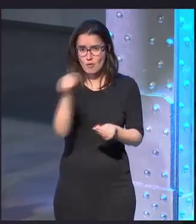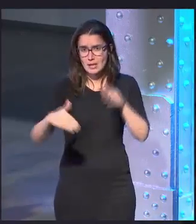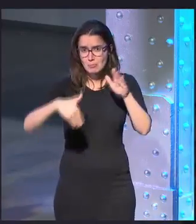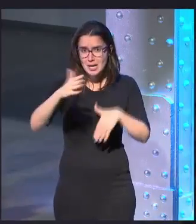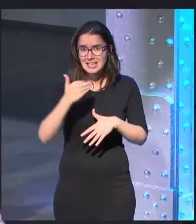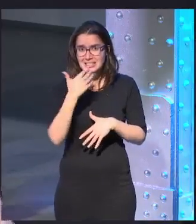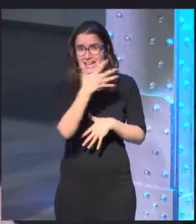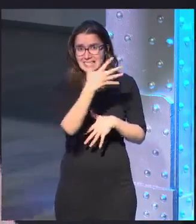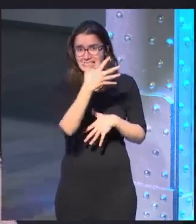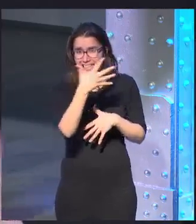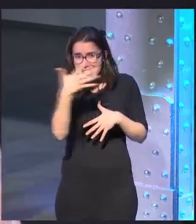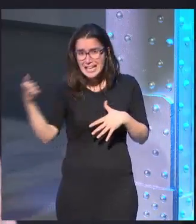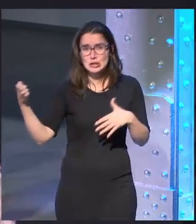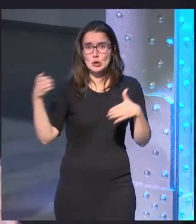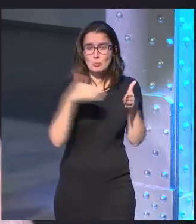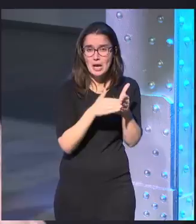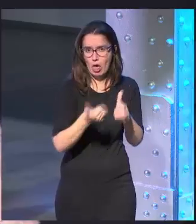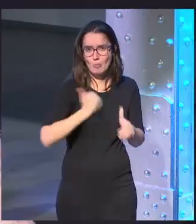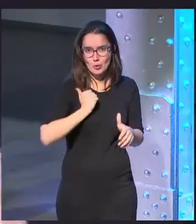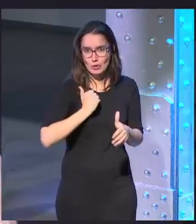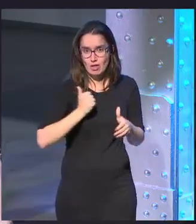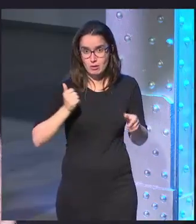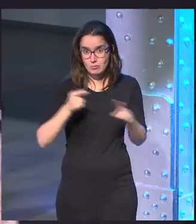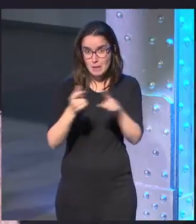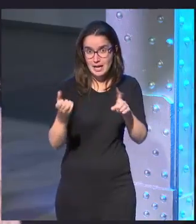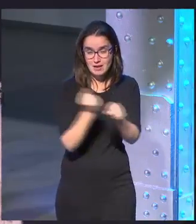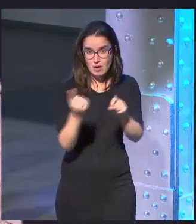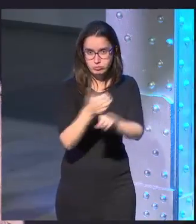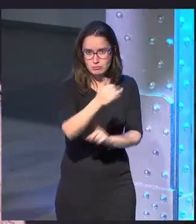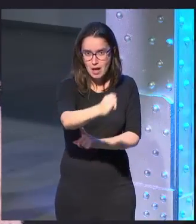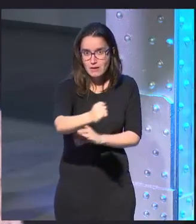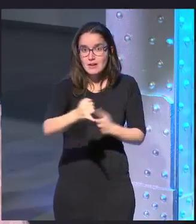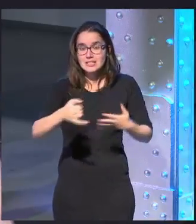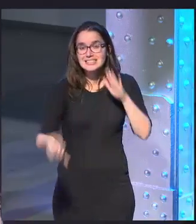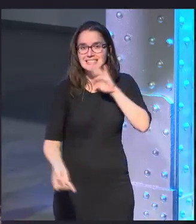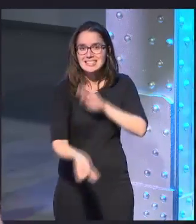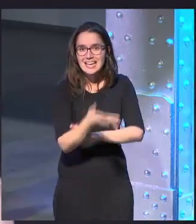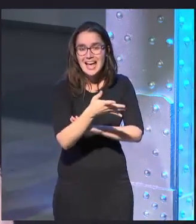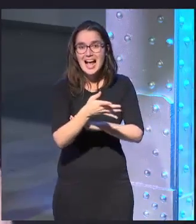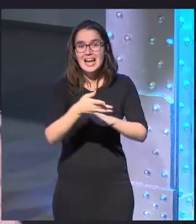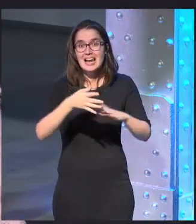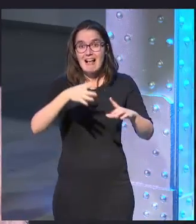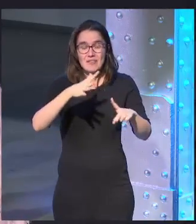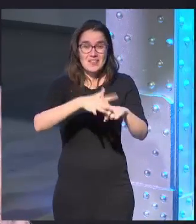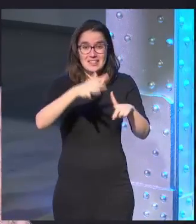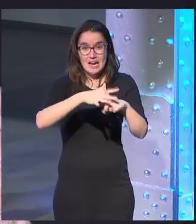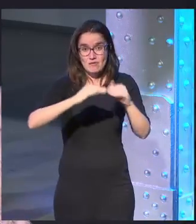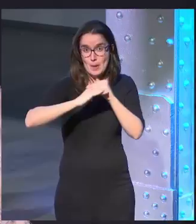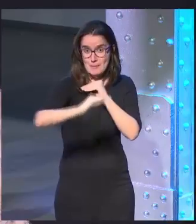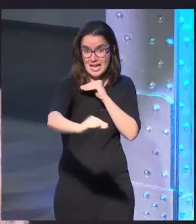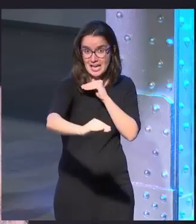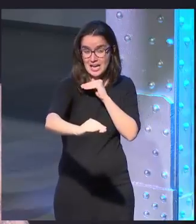jóvenes y cerca de 500.000 han tenido una oportunidad para trabajar. y se crea la famosa tarifa plana de la que ustedes han